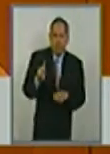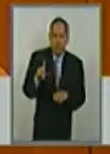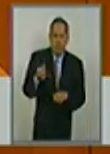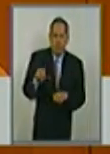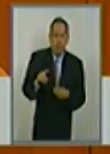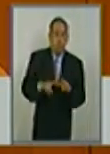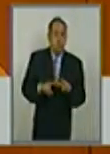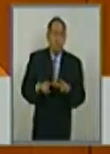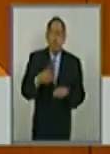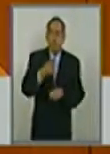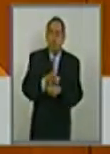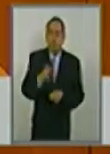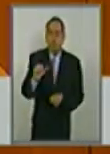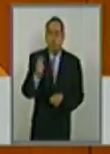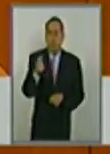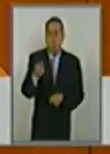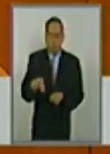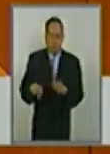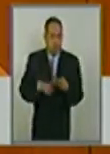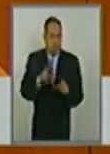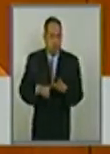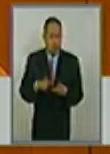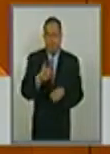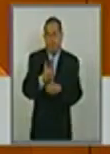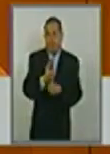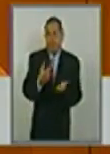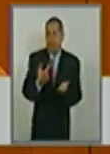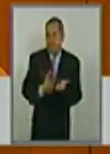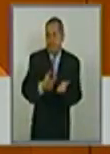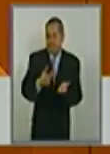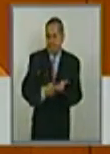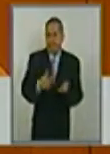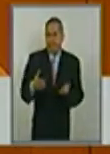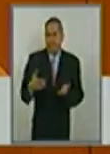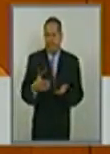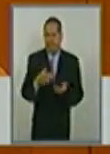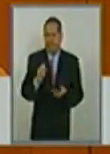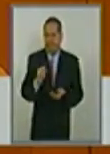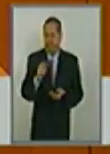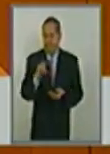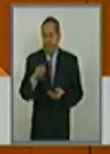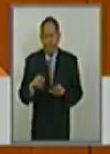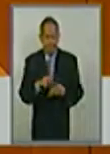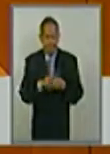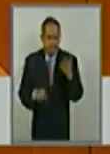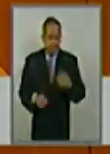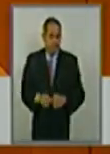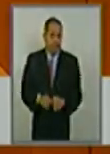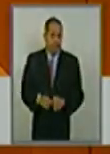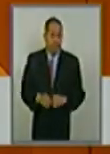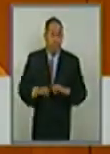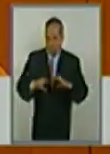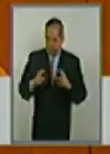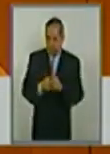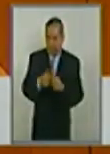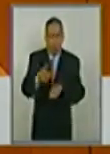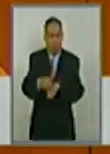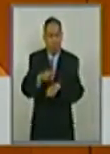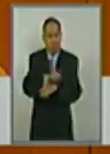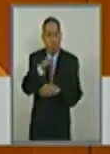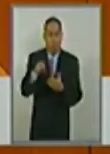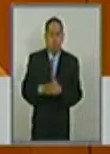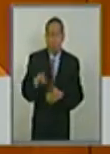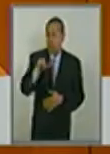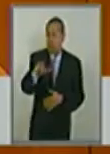producción de atún, el séptimo en camarón y sardina. En general, obtuvimos el lugar 17